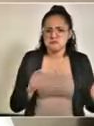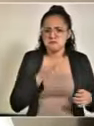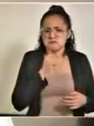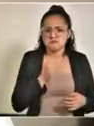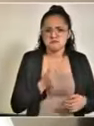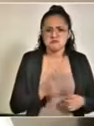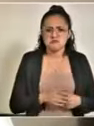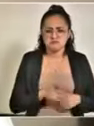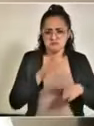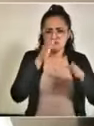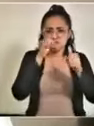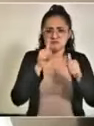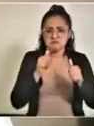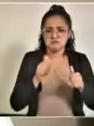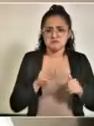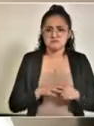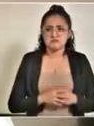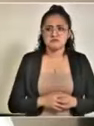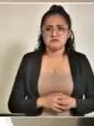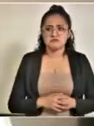¿De acuerdo?